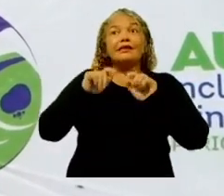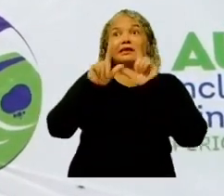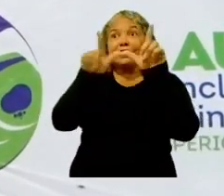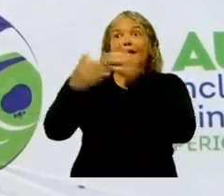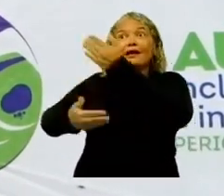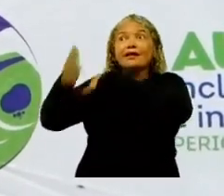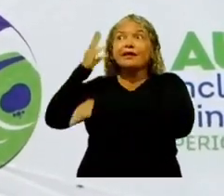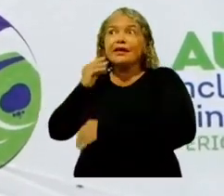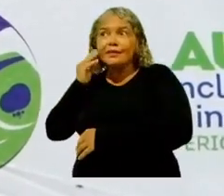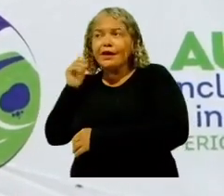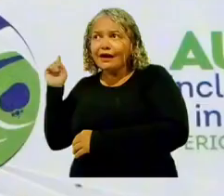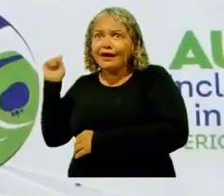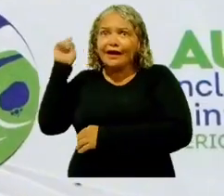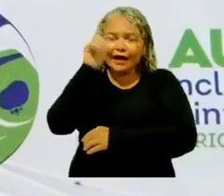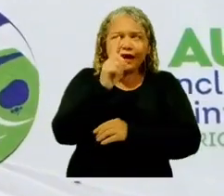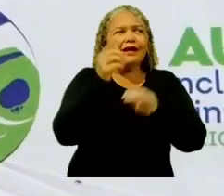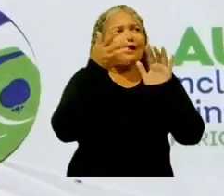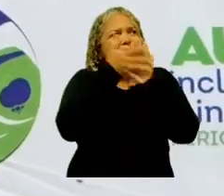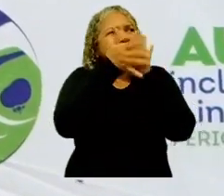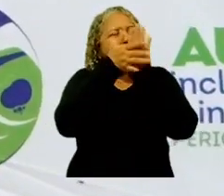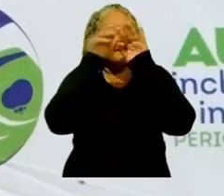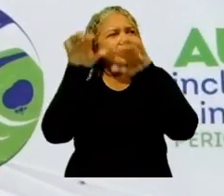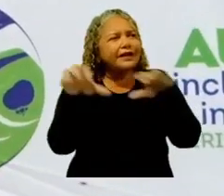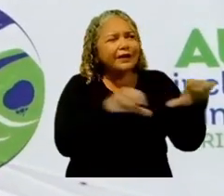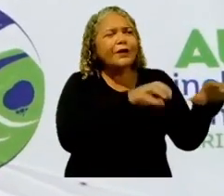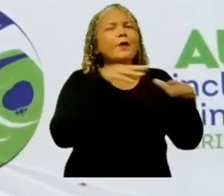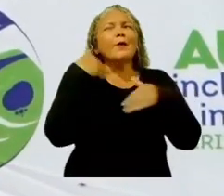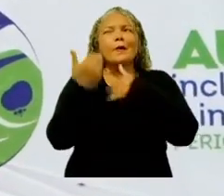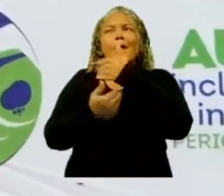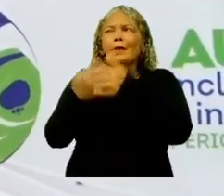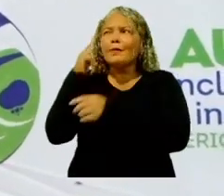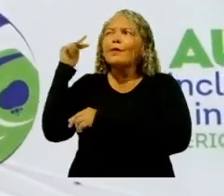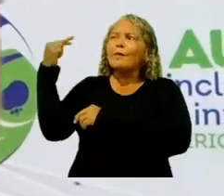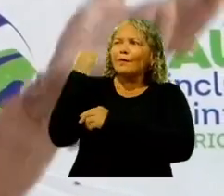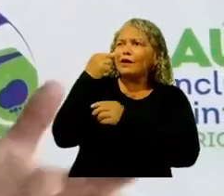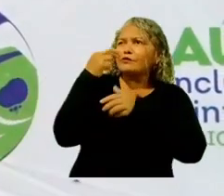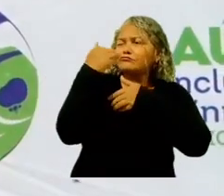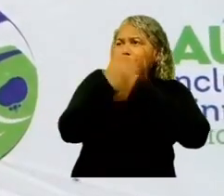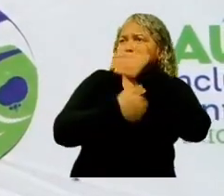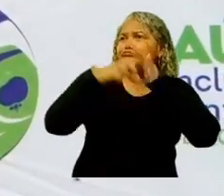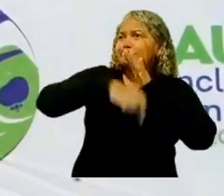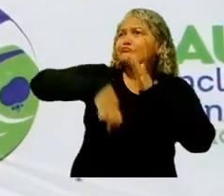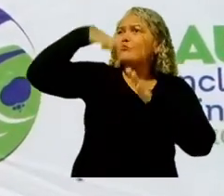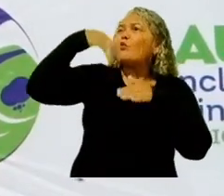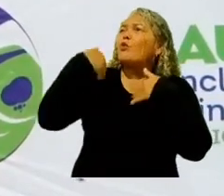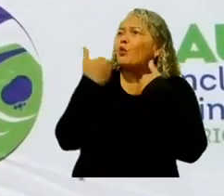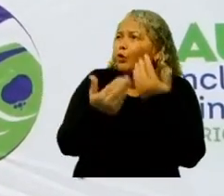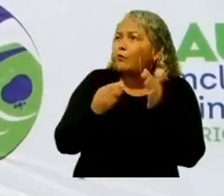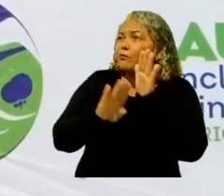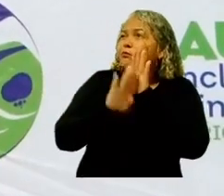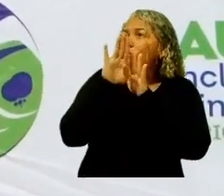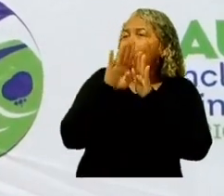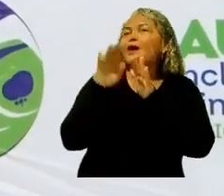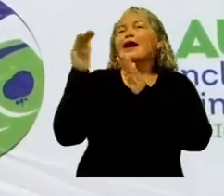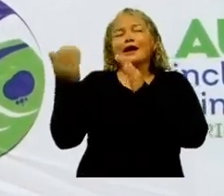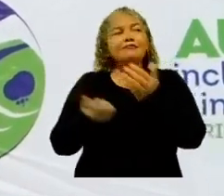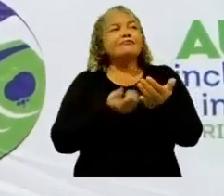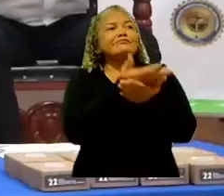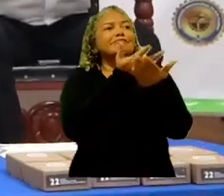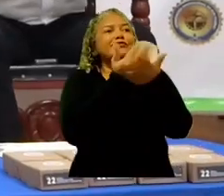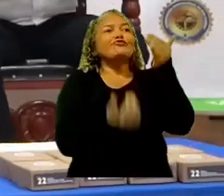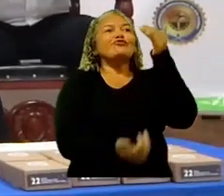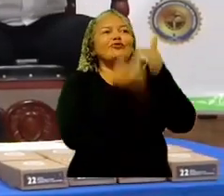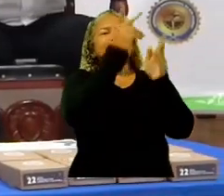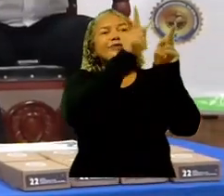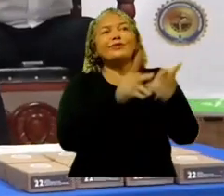mismo recinto, y que estos últimos, los graduados, nos compartieran su experiencia después de salir de la universidad, cómo nos ven como programa, y que le